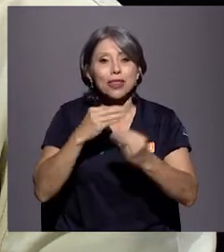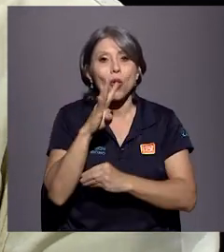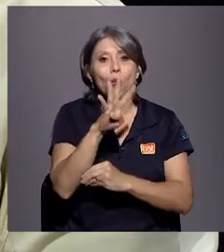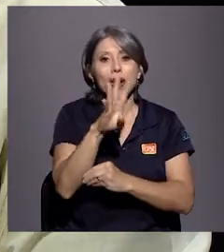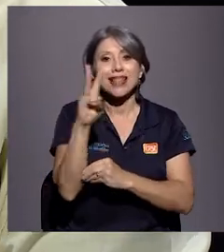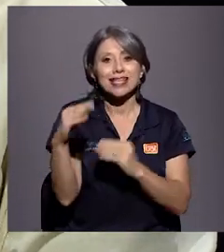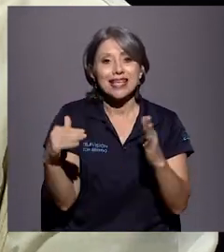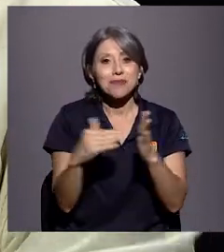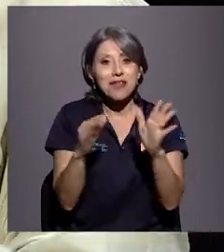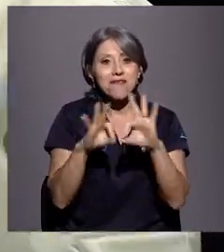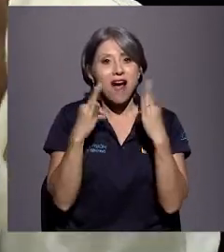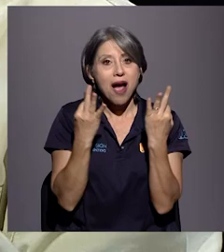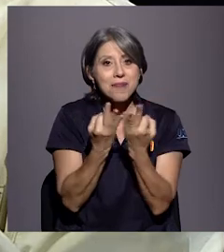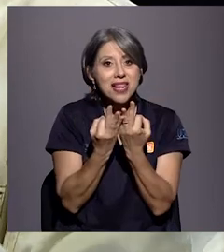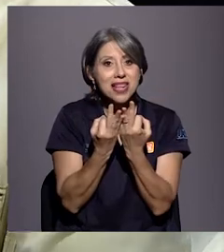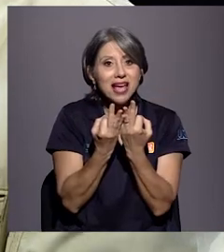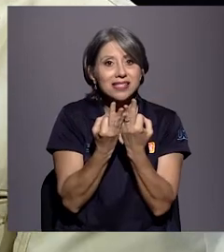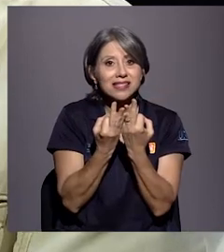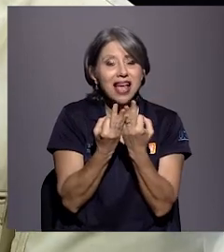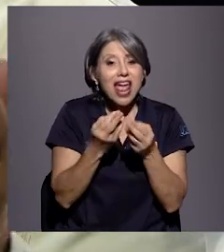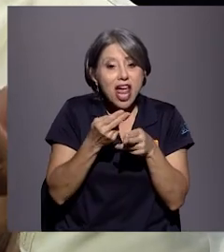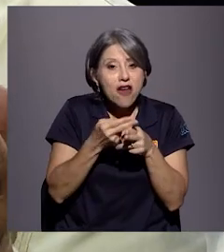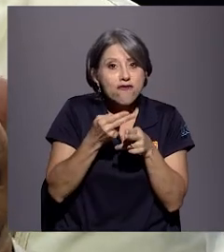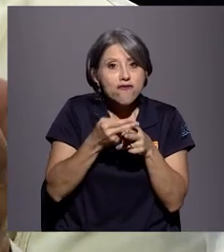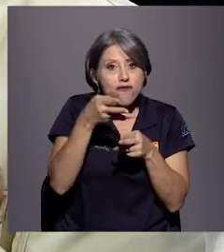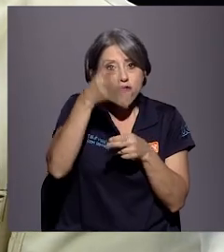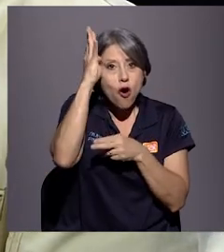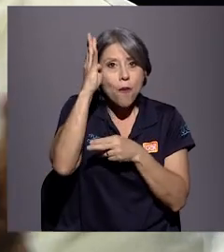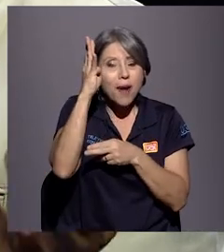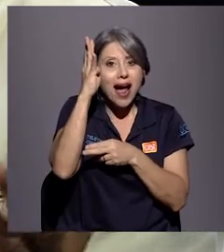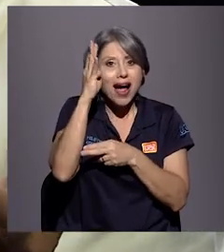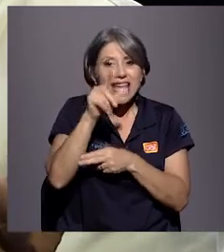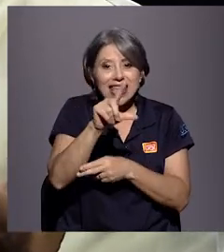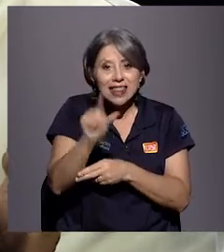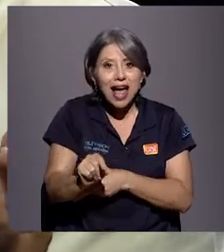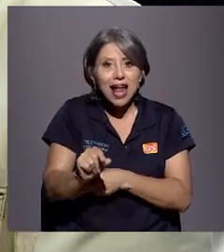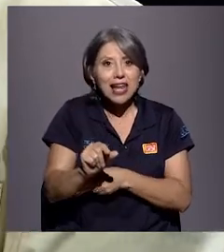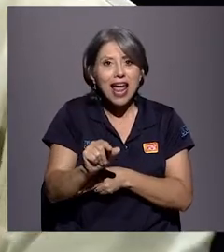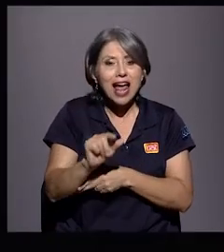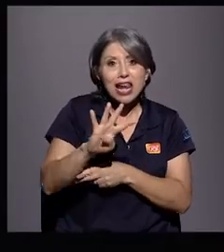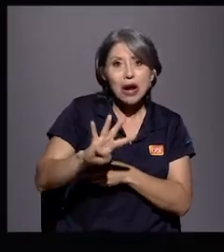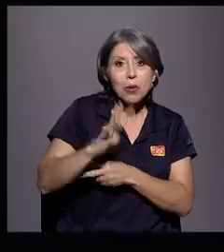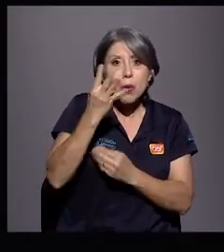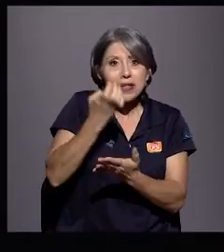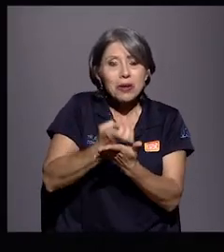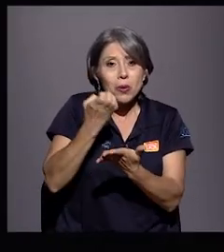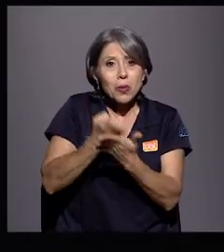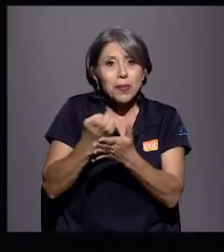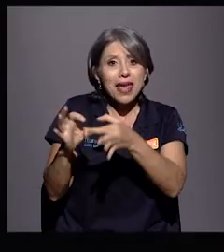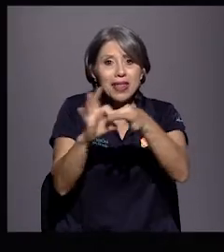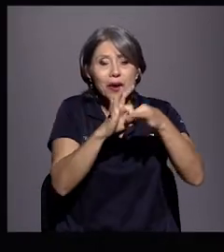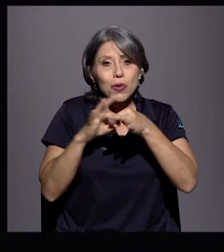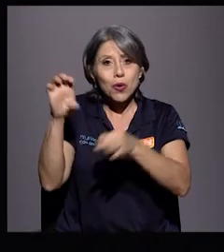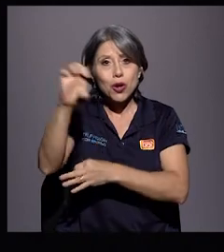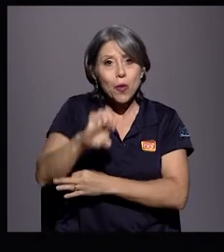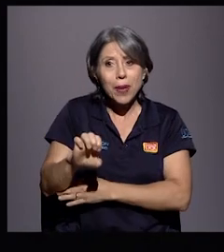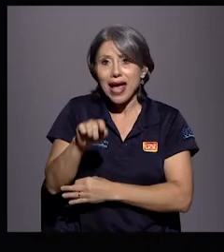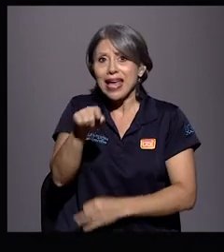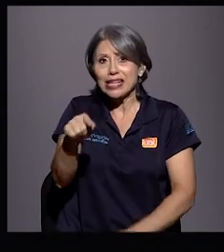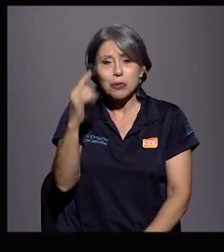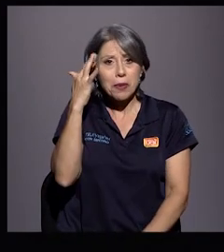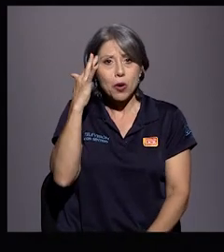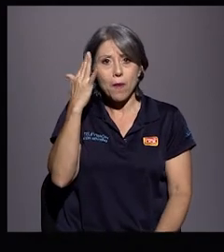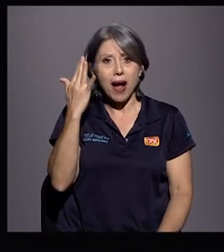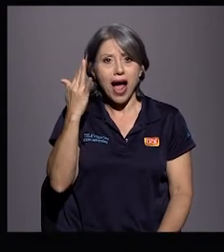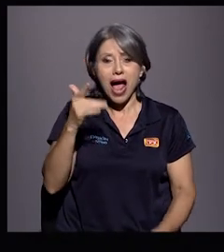en Roma, que es Italia, la quinta o la cuarta economía de la Unión Europea. Entonces, esto me preocupa. Estamos en una